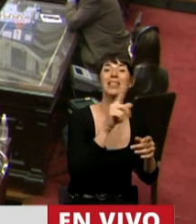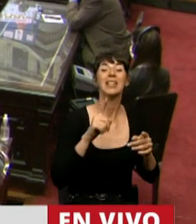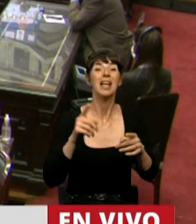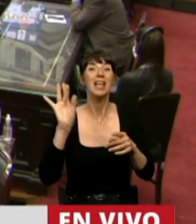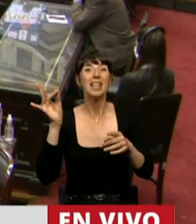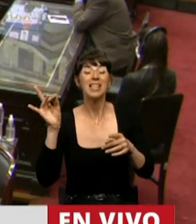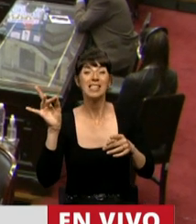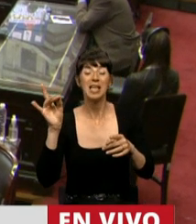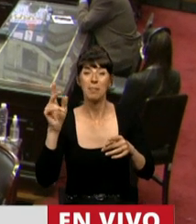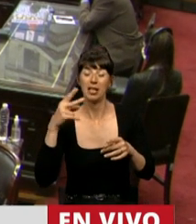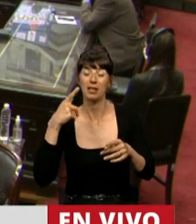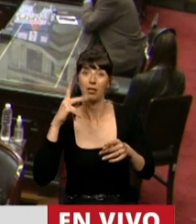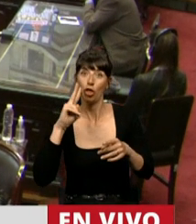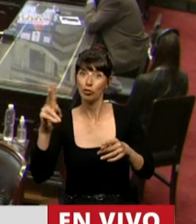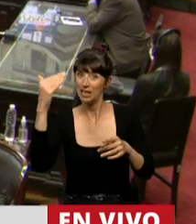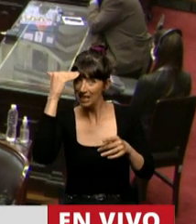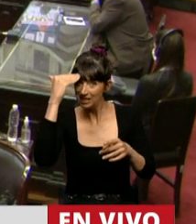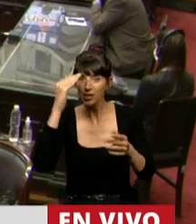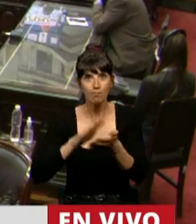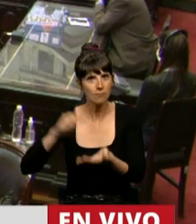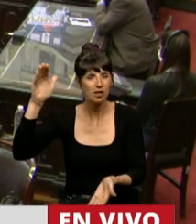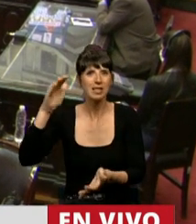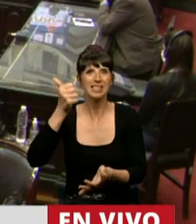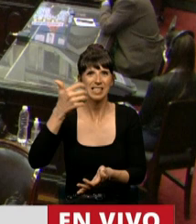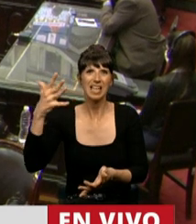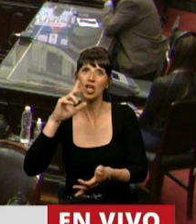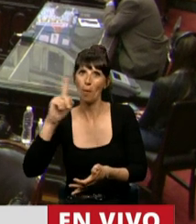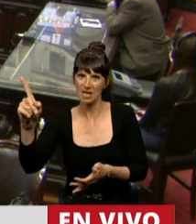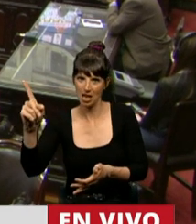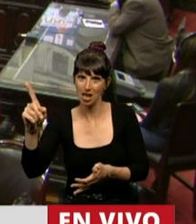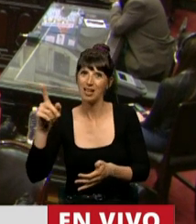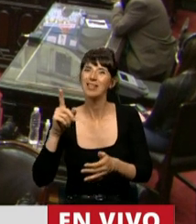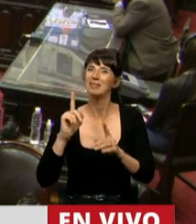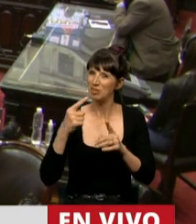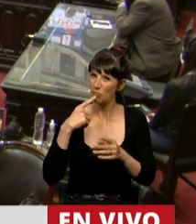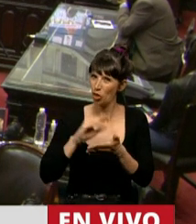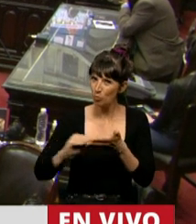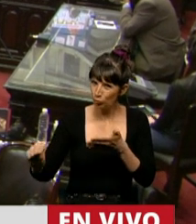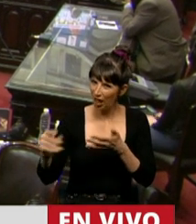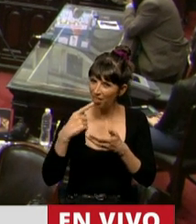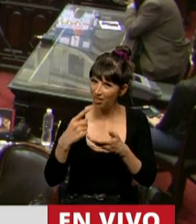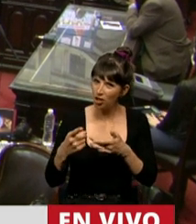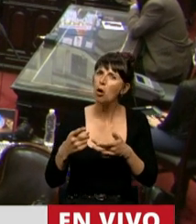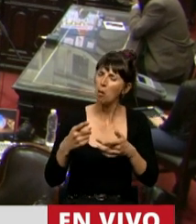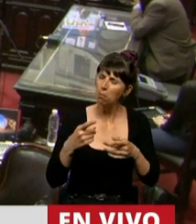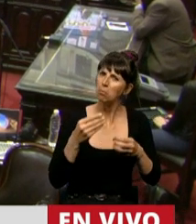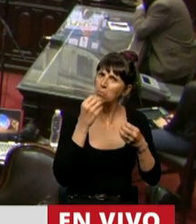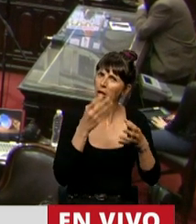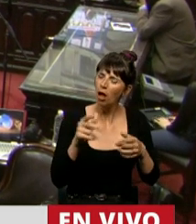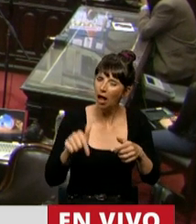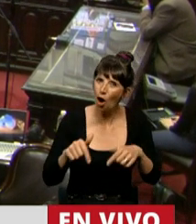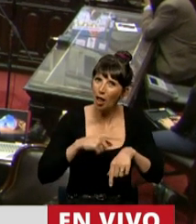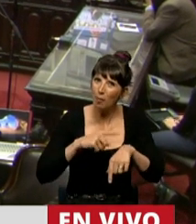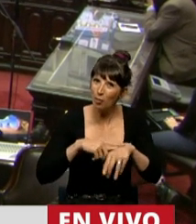2015 con 65000 Y como dijo la diputada apicio estuvimos reforzando y en base aún en pandemia